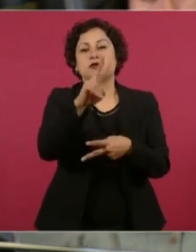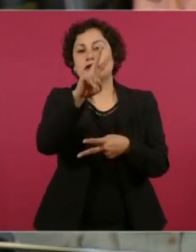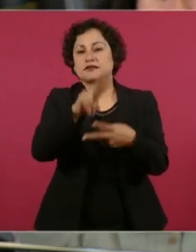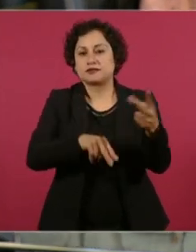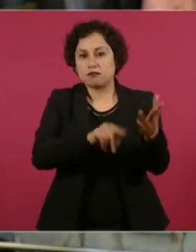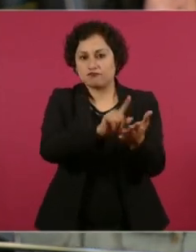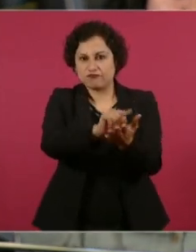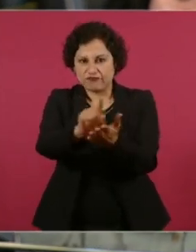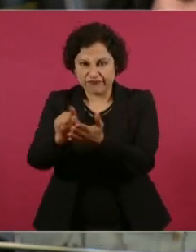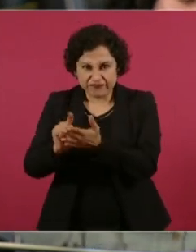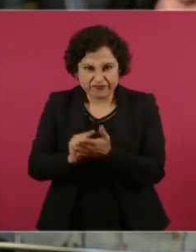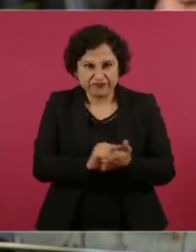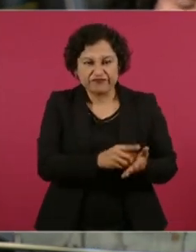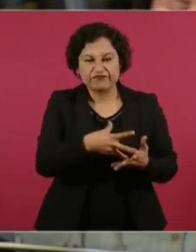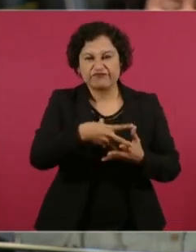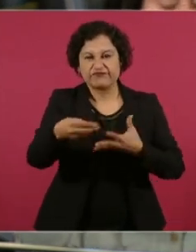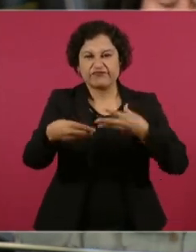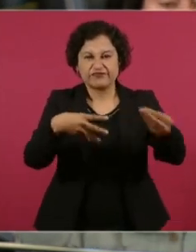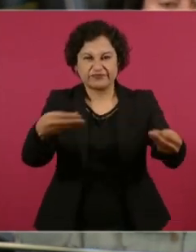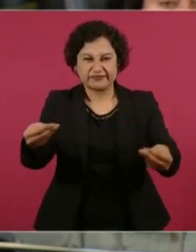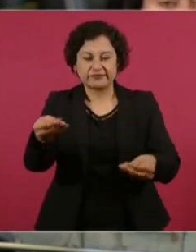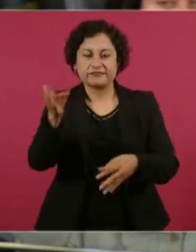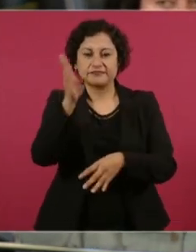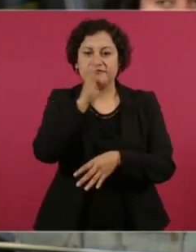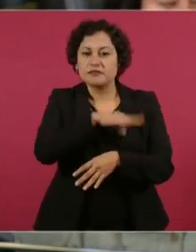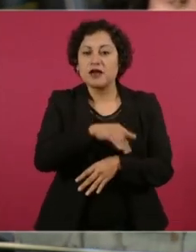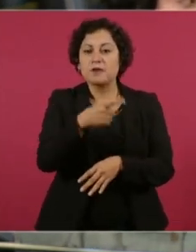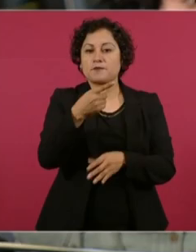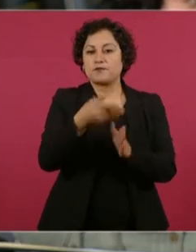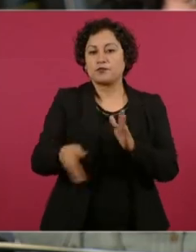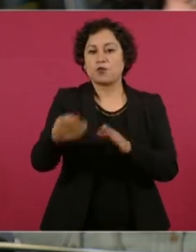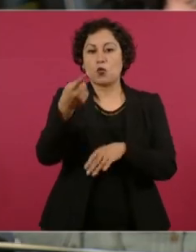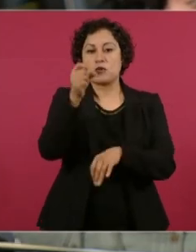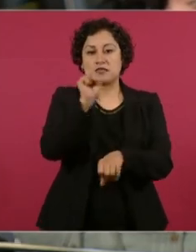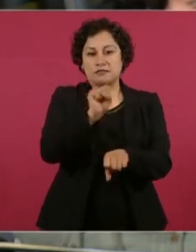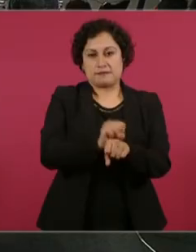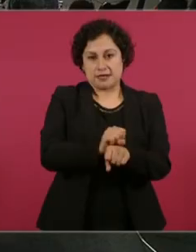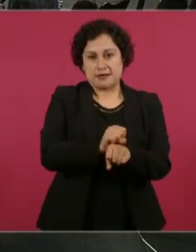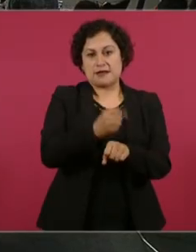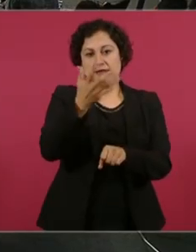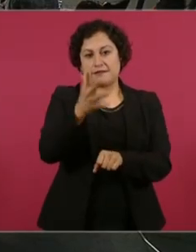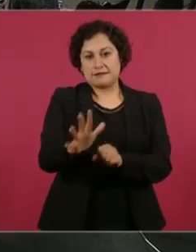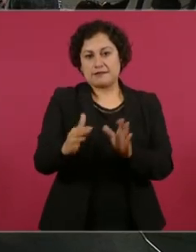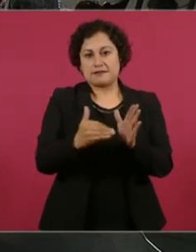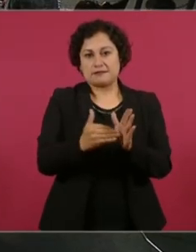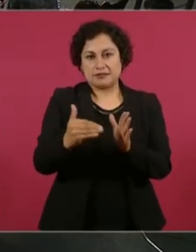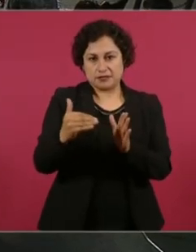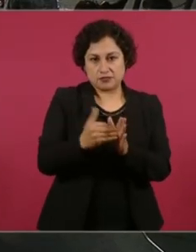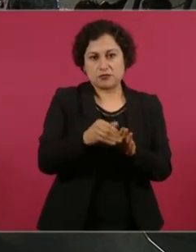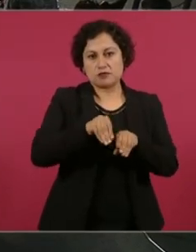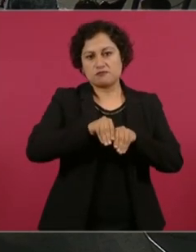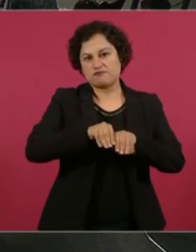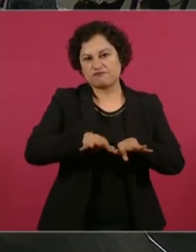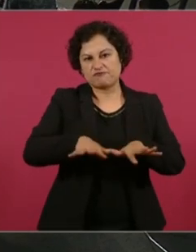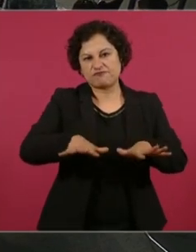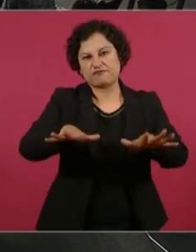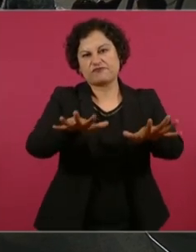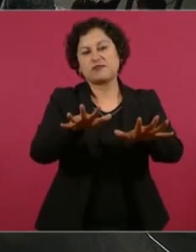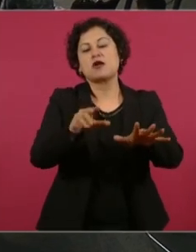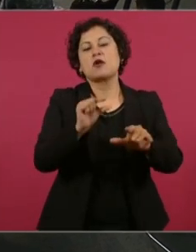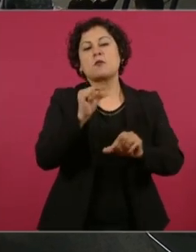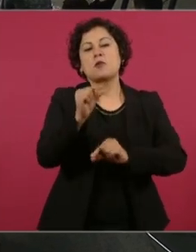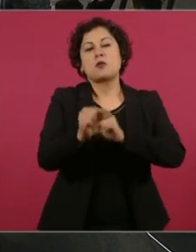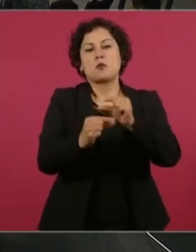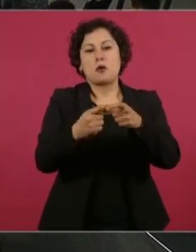fraudulentos, bueno, nada más en lo que era una semana 10 millones, y bueno, constantemente iba aumentando la atención